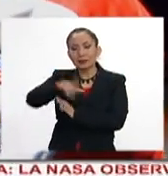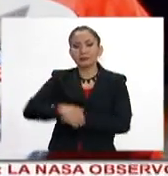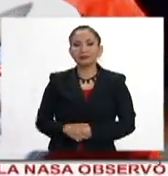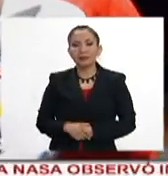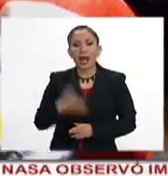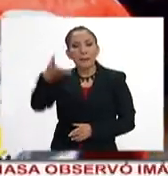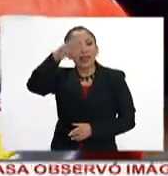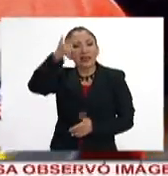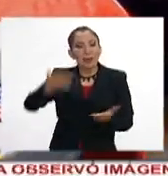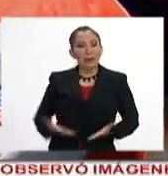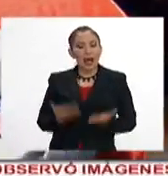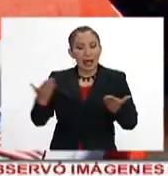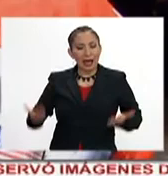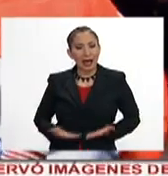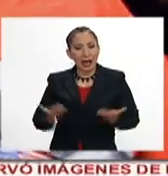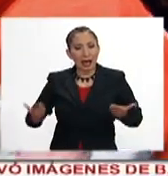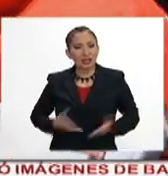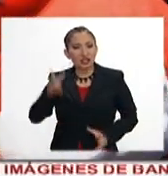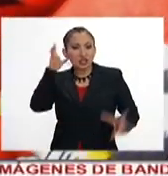poner a bailar, saberle,